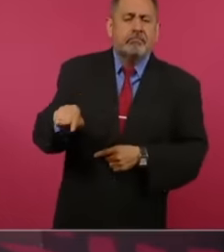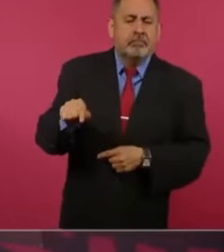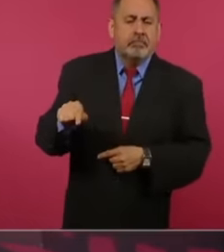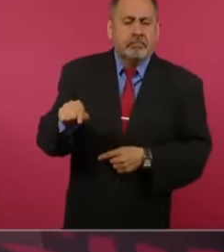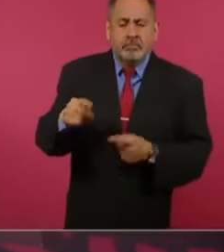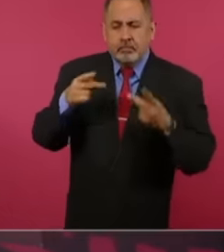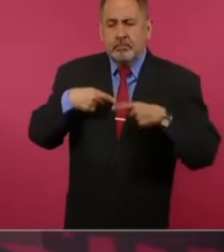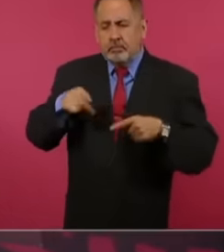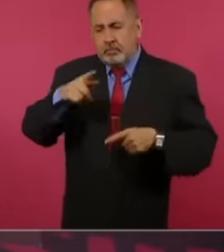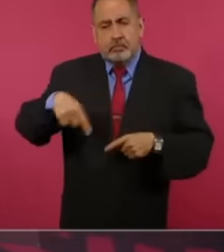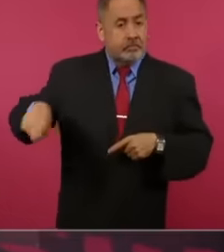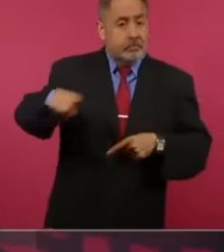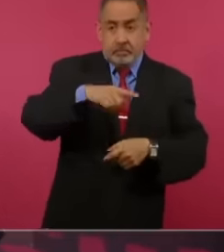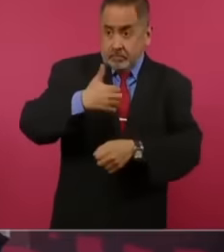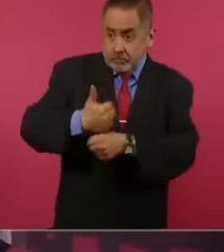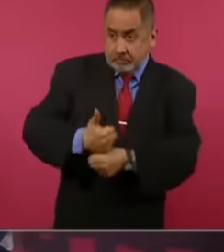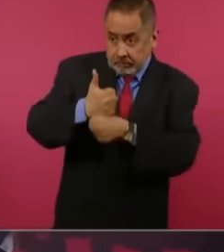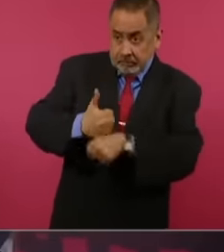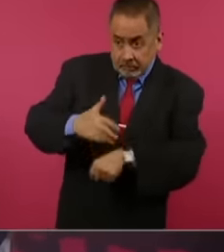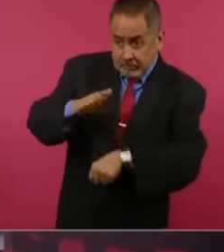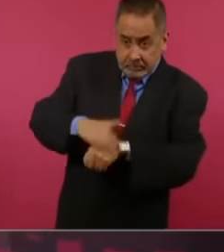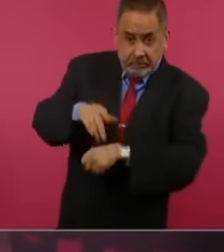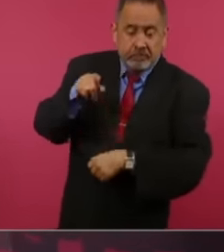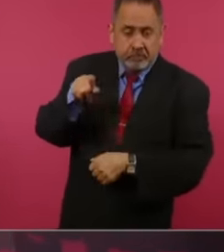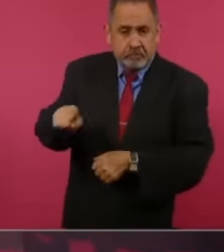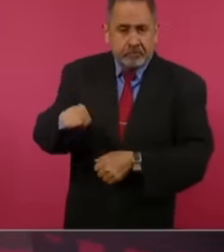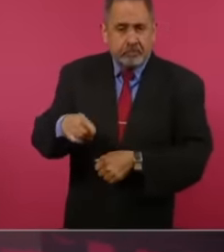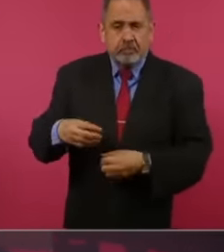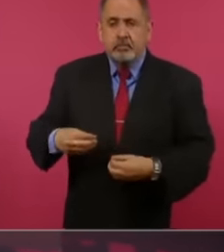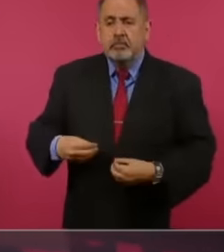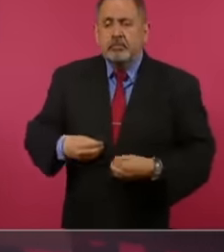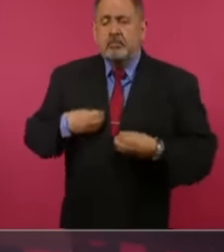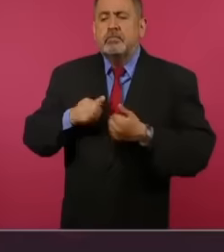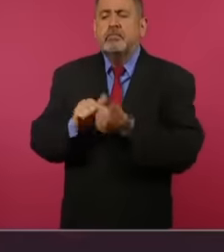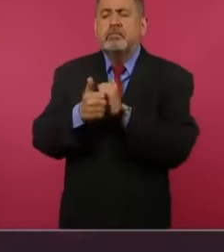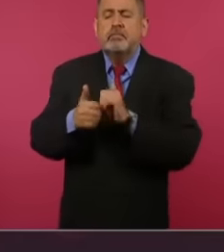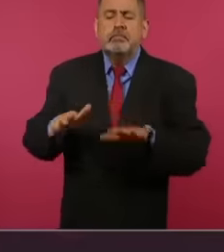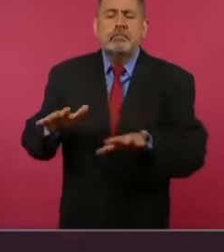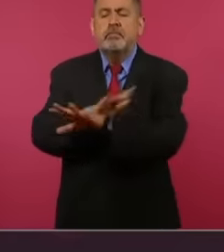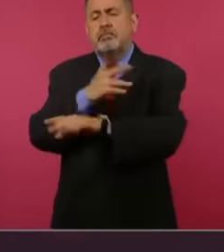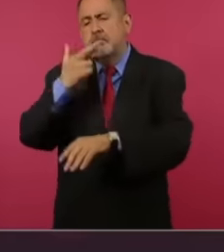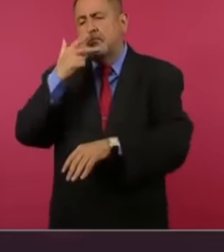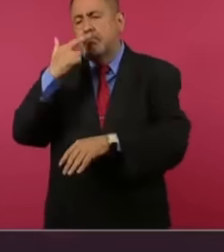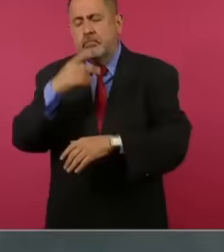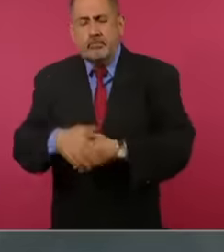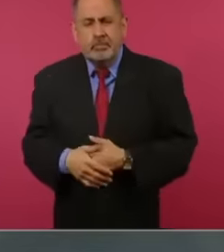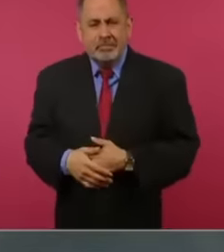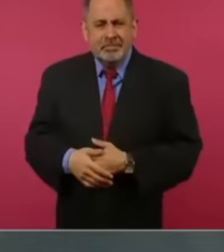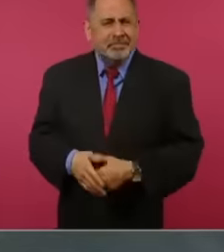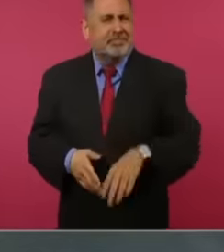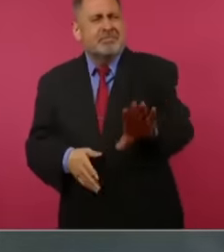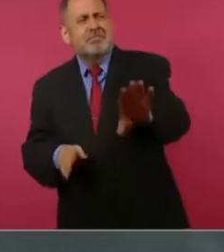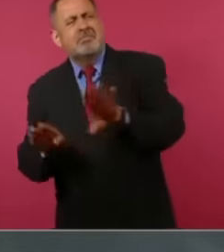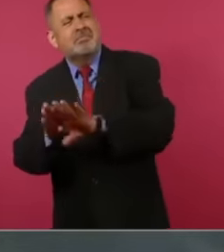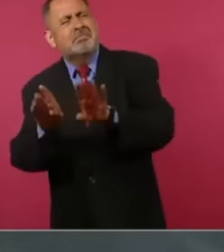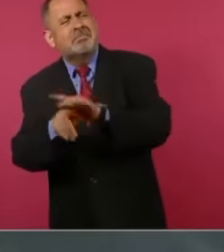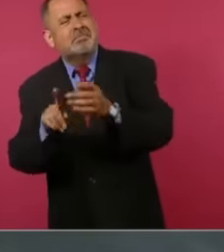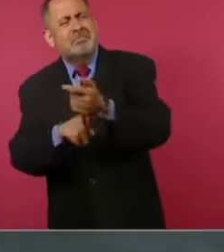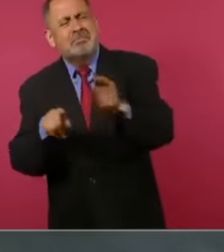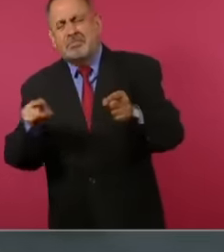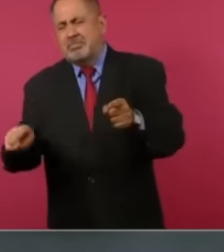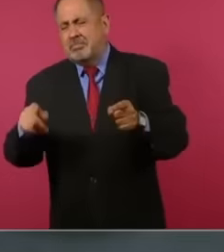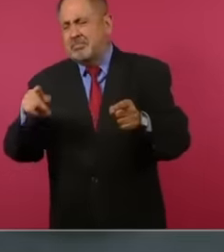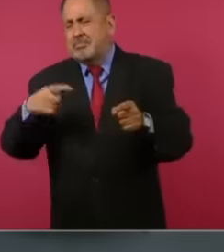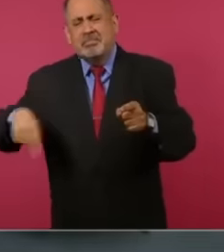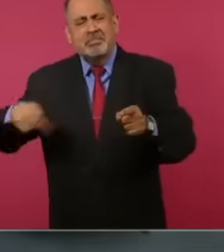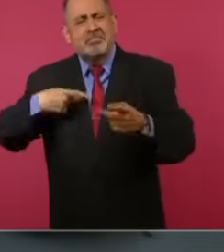la gente que sufre más viva mejor. ¿Pero cómo va a avanzar en Sonora con los padrecistas o con los